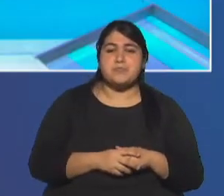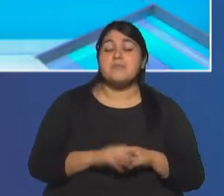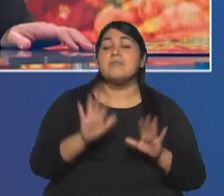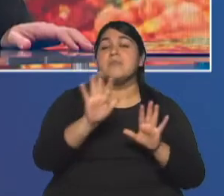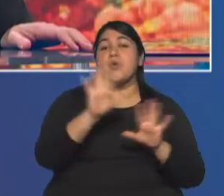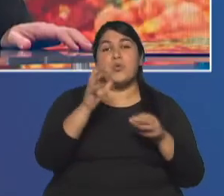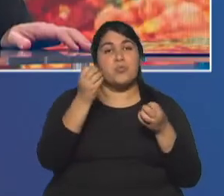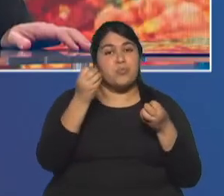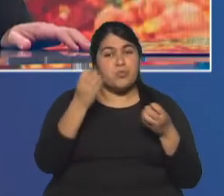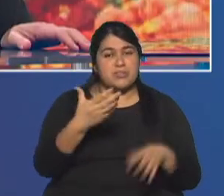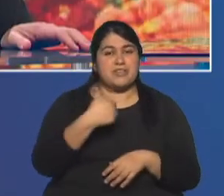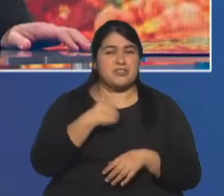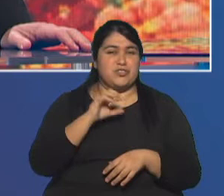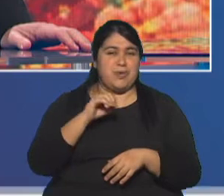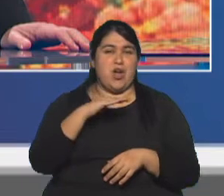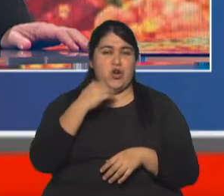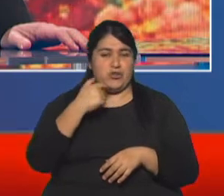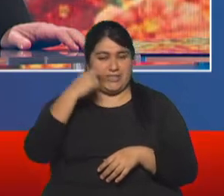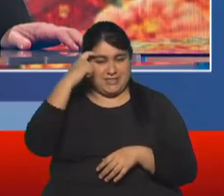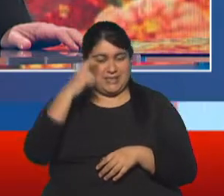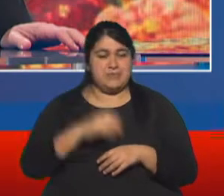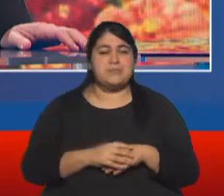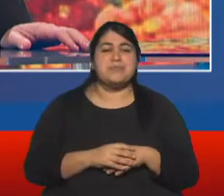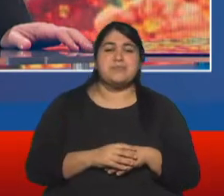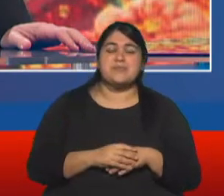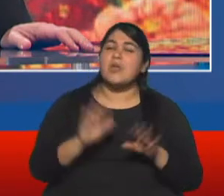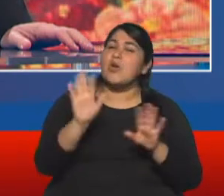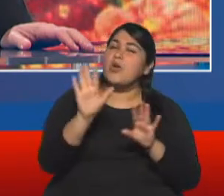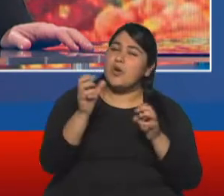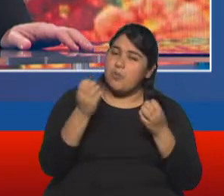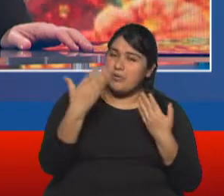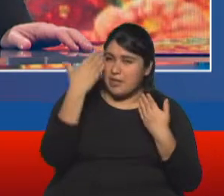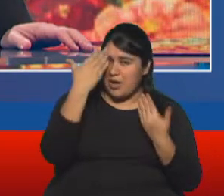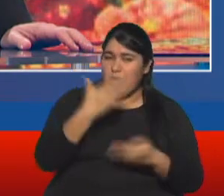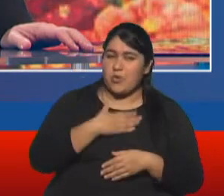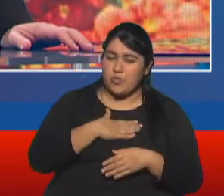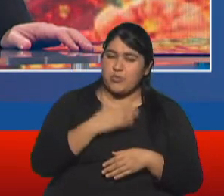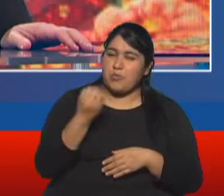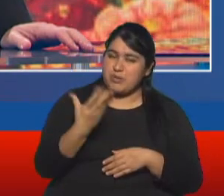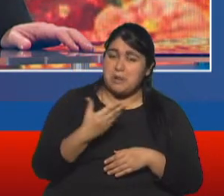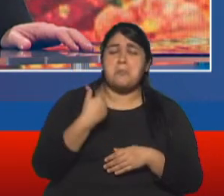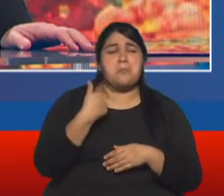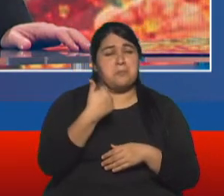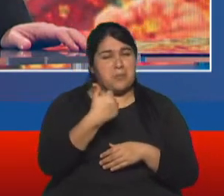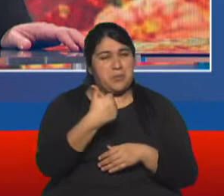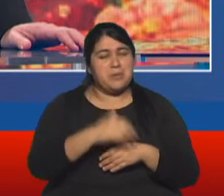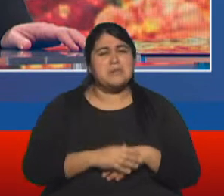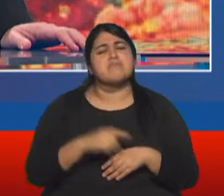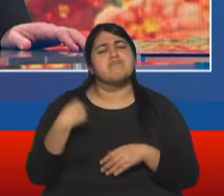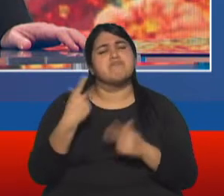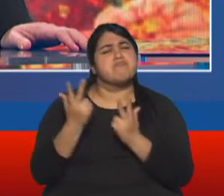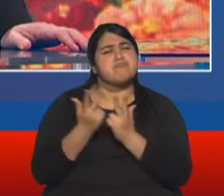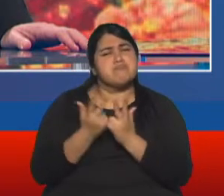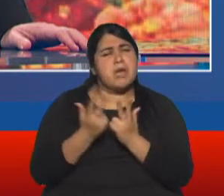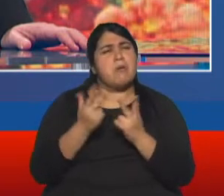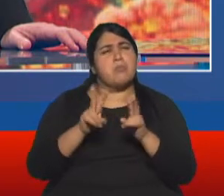Sergio, ¿cómo estás? Soy José Natanson, ¿cómo va eso? Hola José, qué gusto saludarte, ¿cómo estás? Bien, muy bien. Bueno, veníamos hablando de